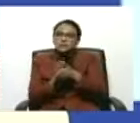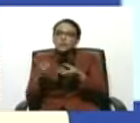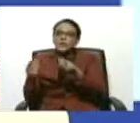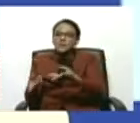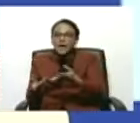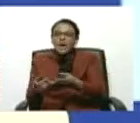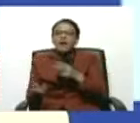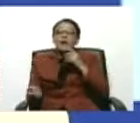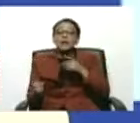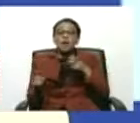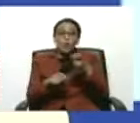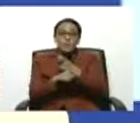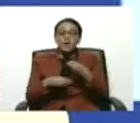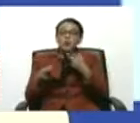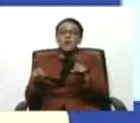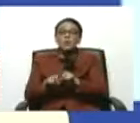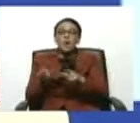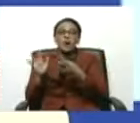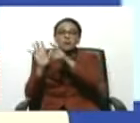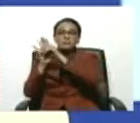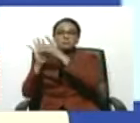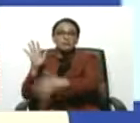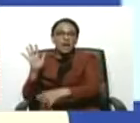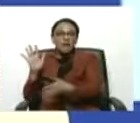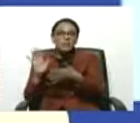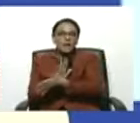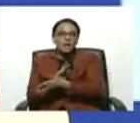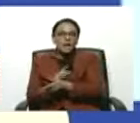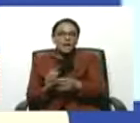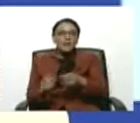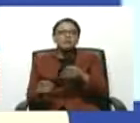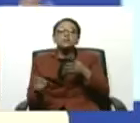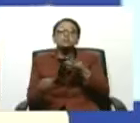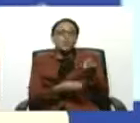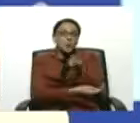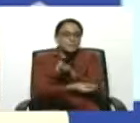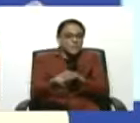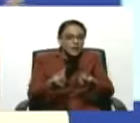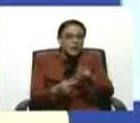reglas unas leyes durante el manejo